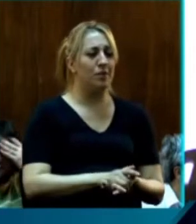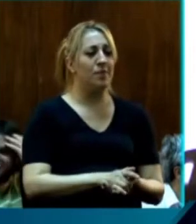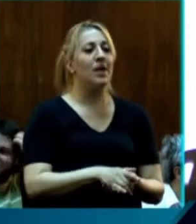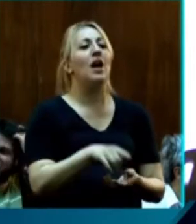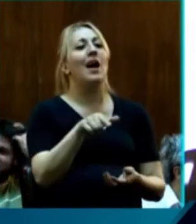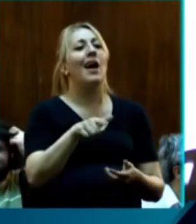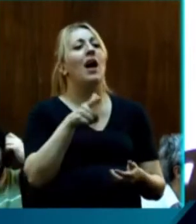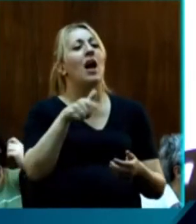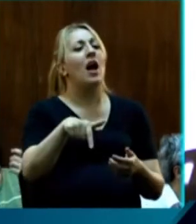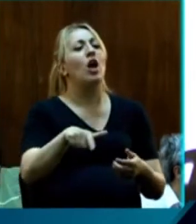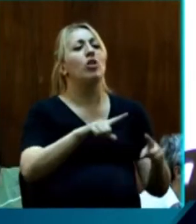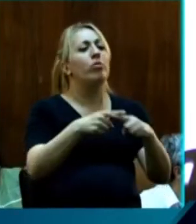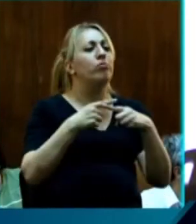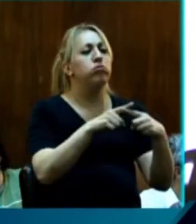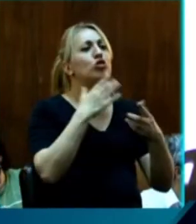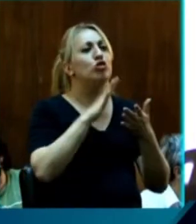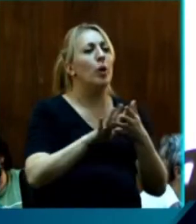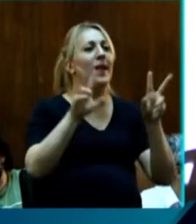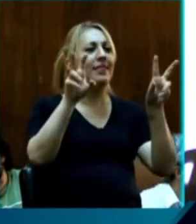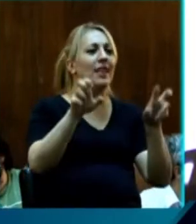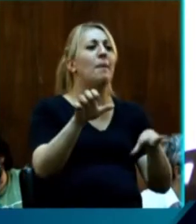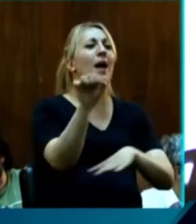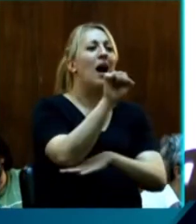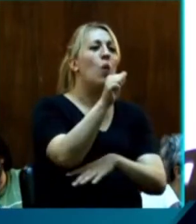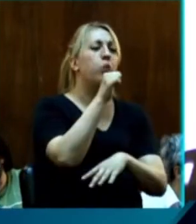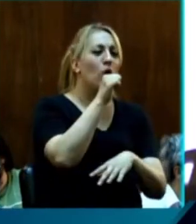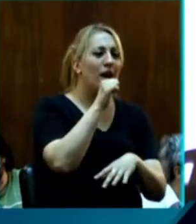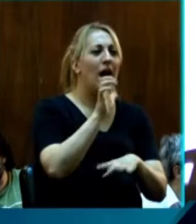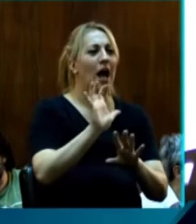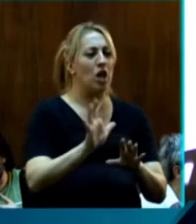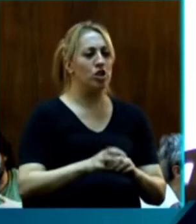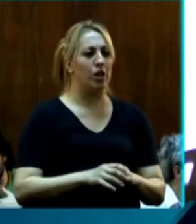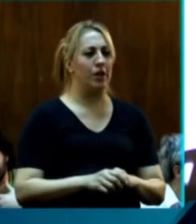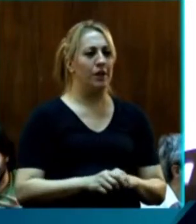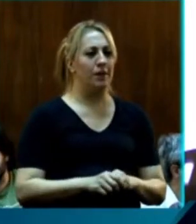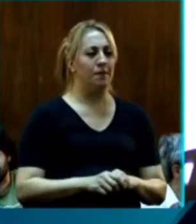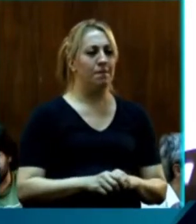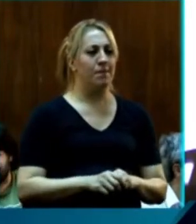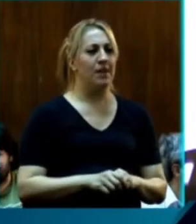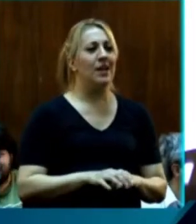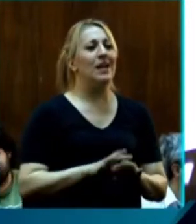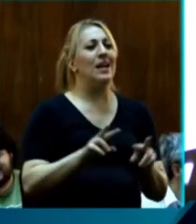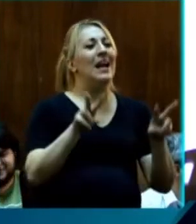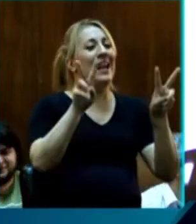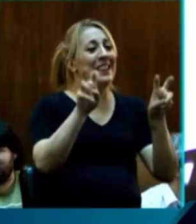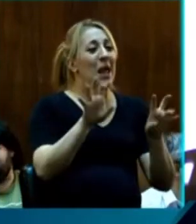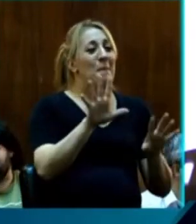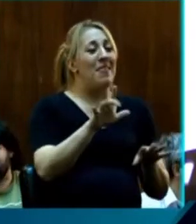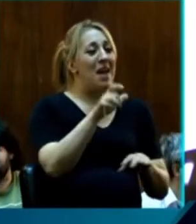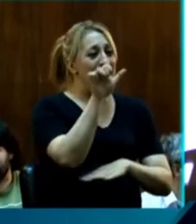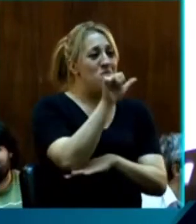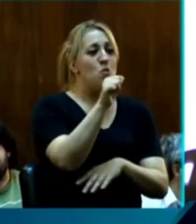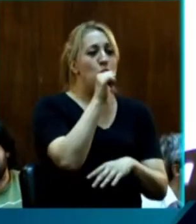sangre está armado para justificar este tarifazo y esta persecución. Ahora, el tema del alcohol en sangre y